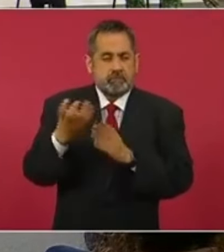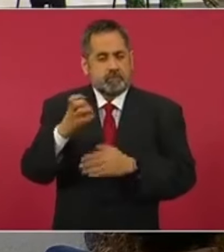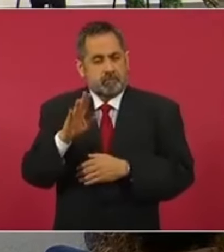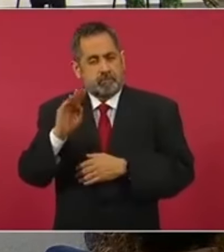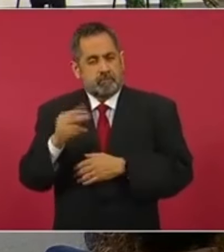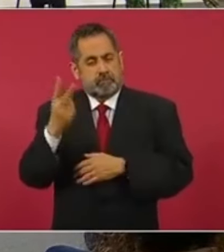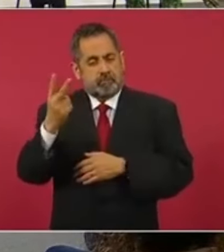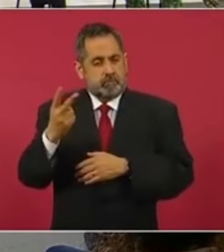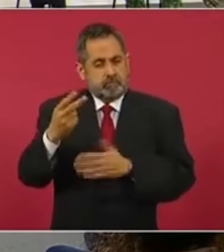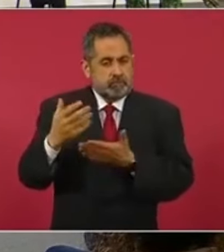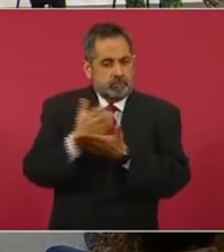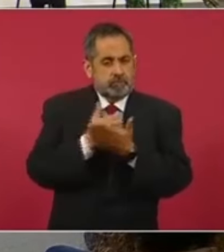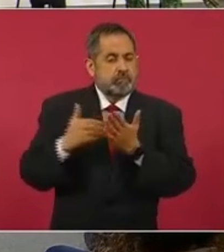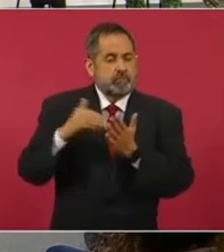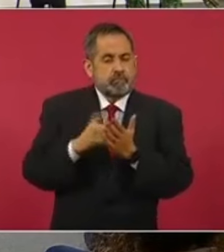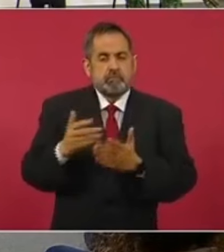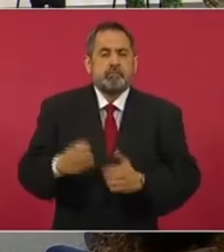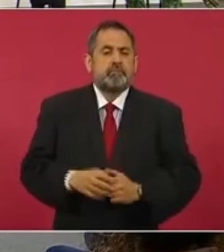3,492,000.